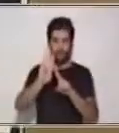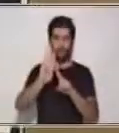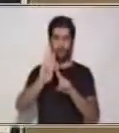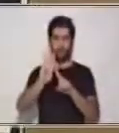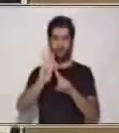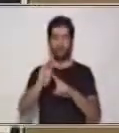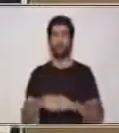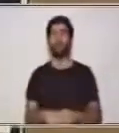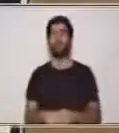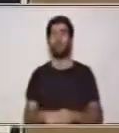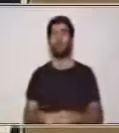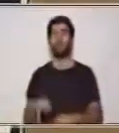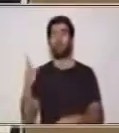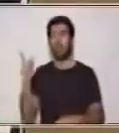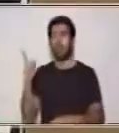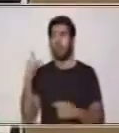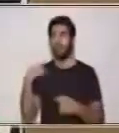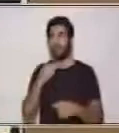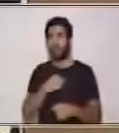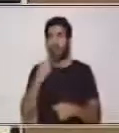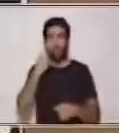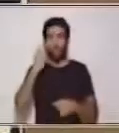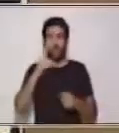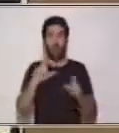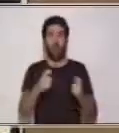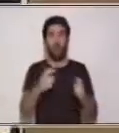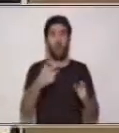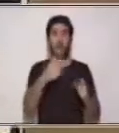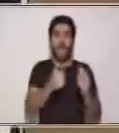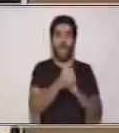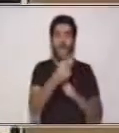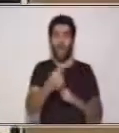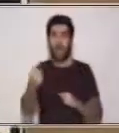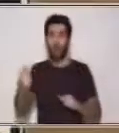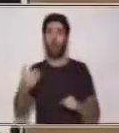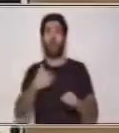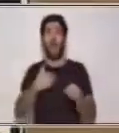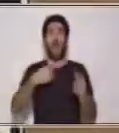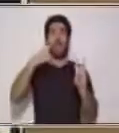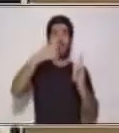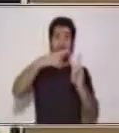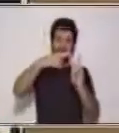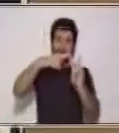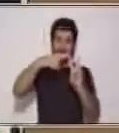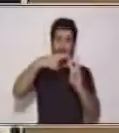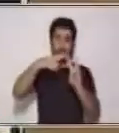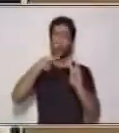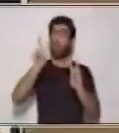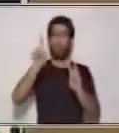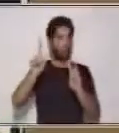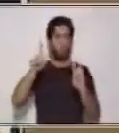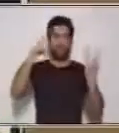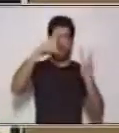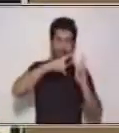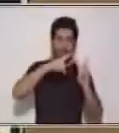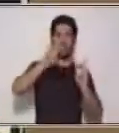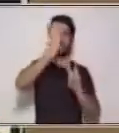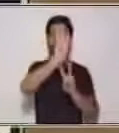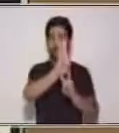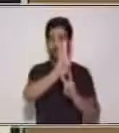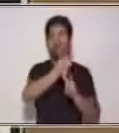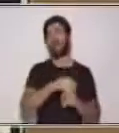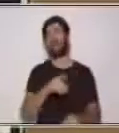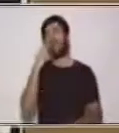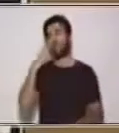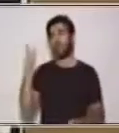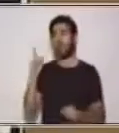que se estén restando y que los dos tengan raíz cúbica, ya no cuadrada, cúbica. Y nos dan como